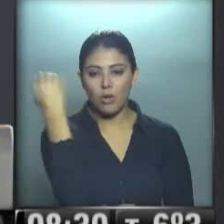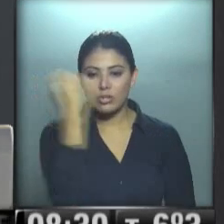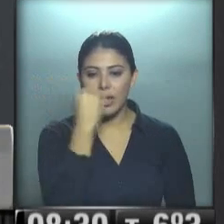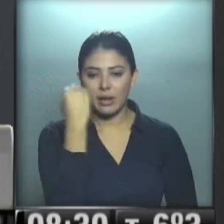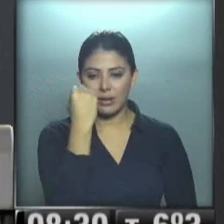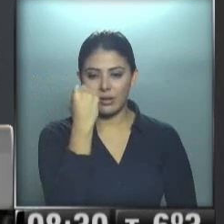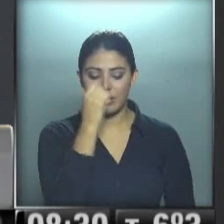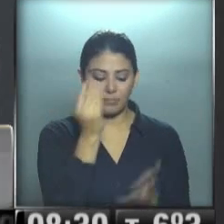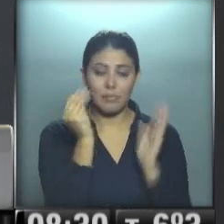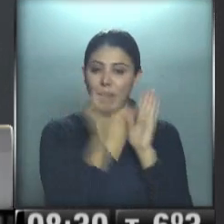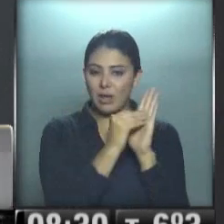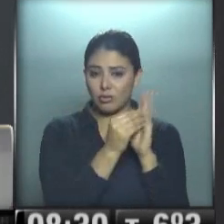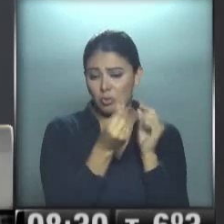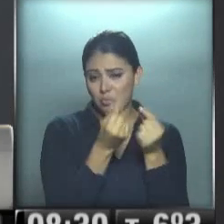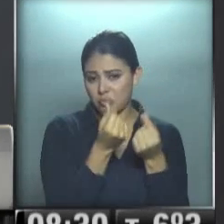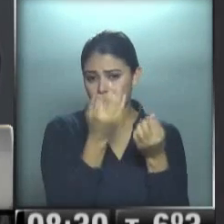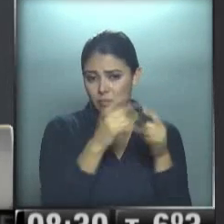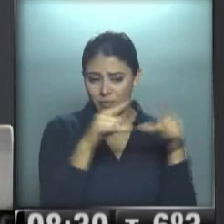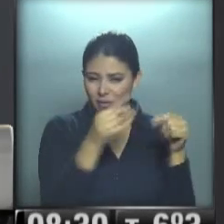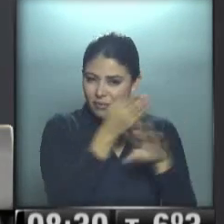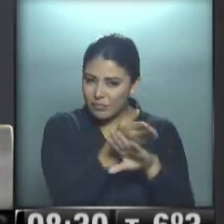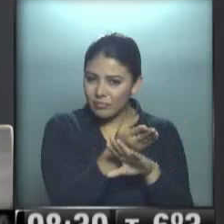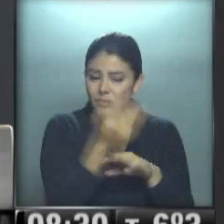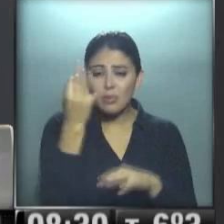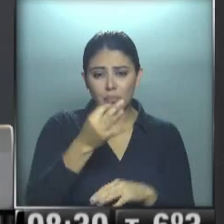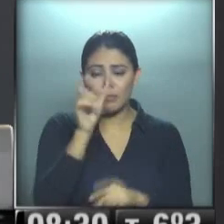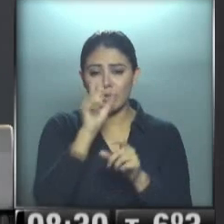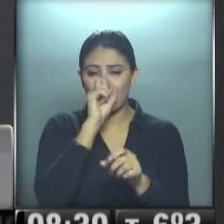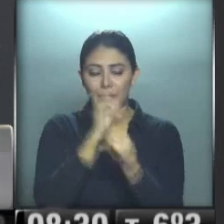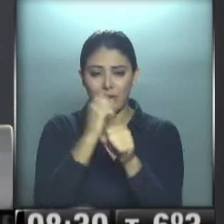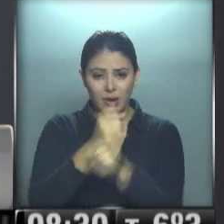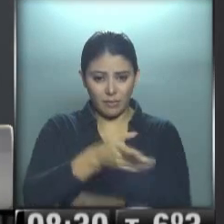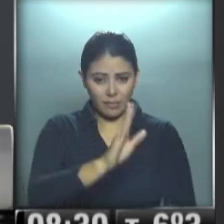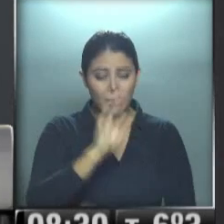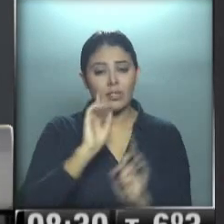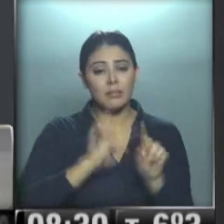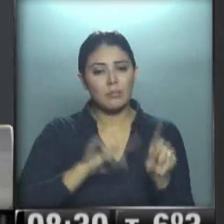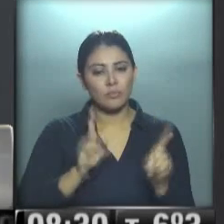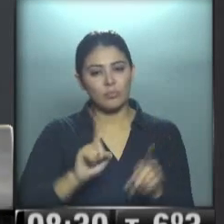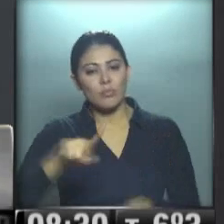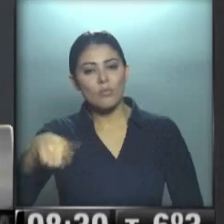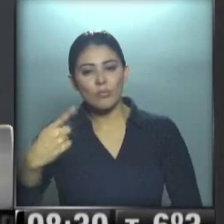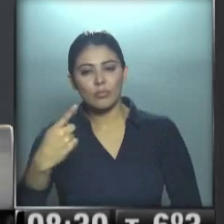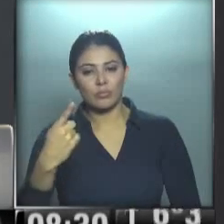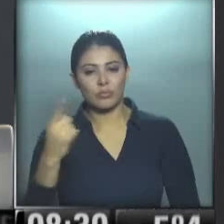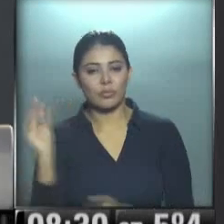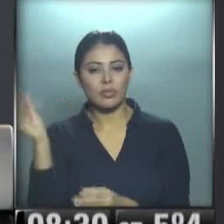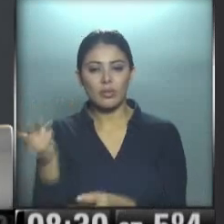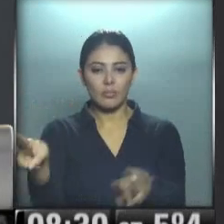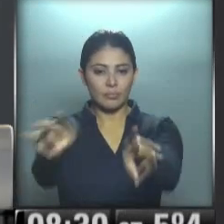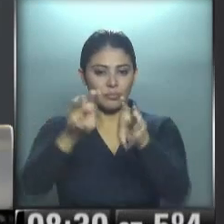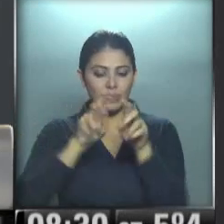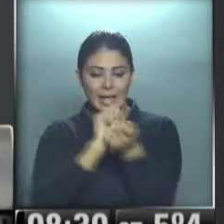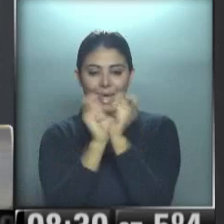una tarifa acorde al usuario y al trabajador y por el otro lado un sistema de ingreso que permita la